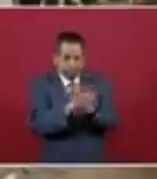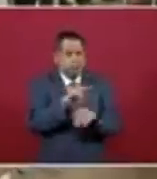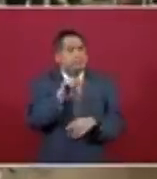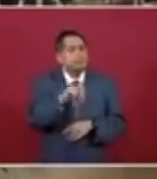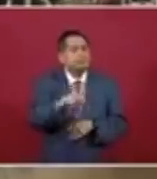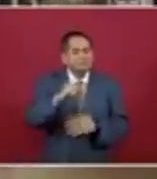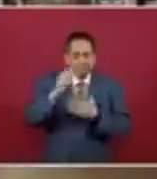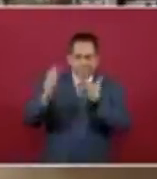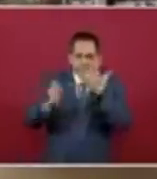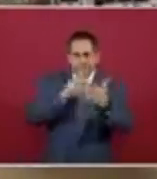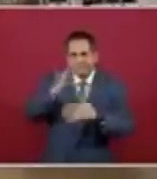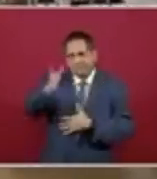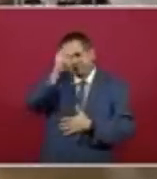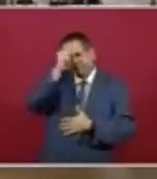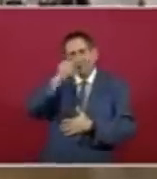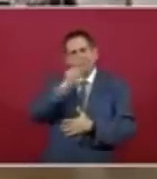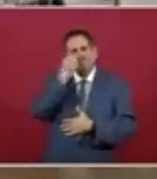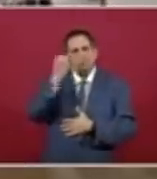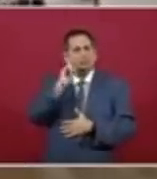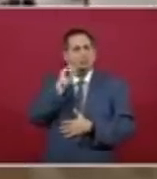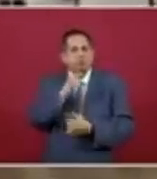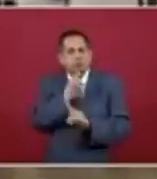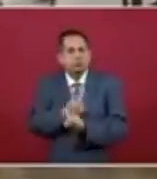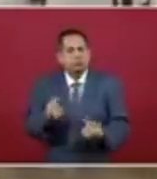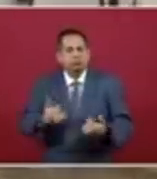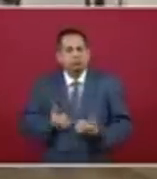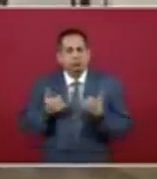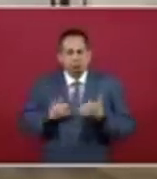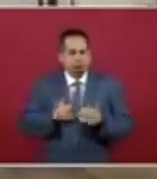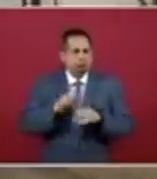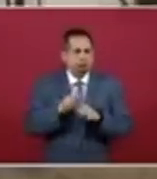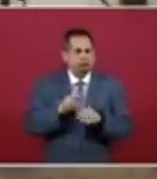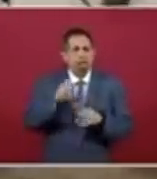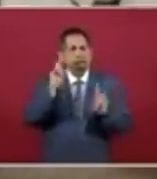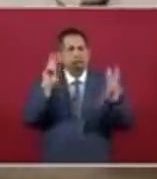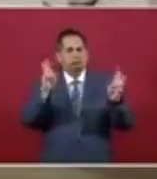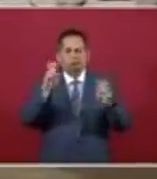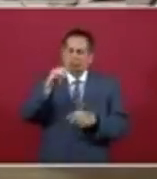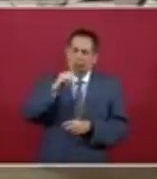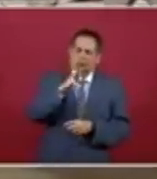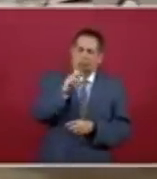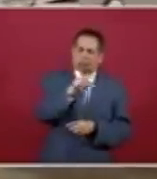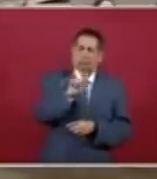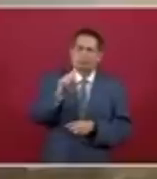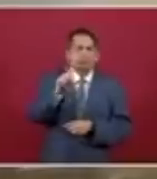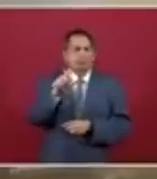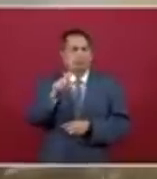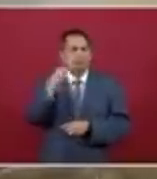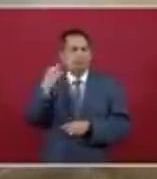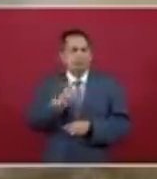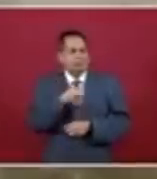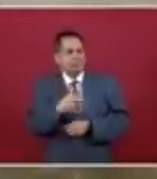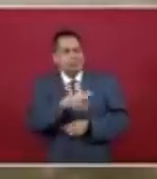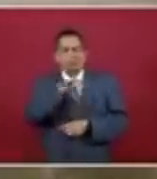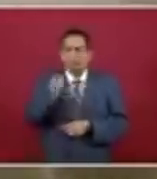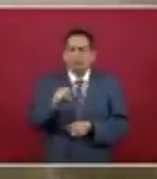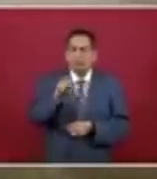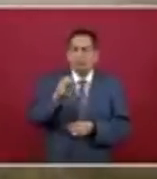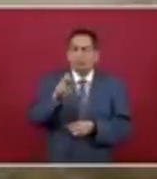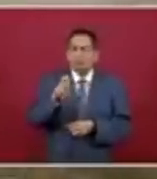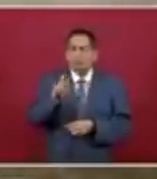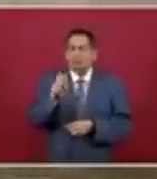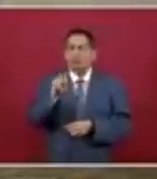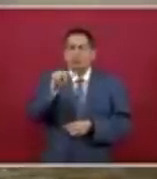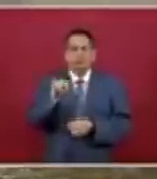Educación Ambiental y Capacitación de Niños y Jóvenes, Muros de Agua José Revueltas. Allí los niños y jóvenes de